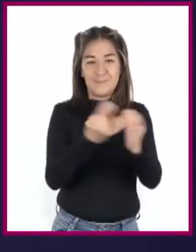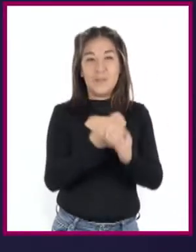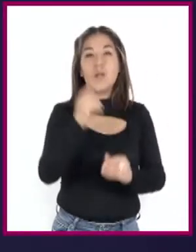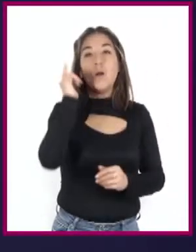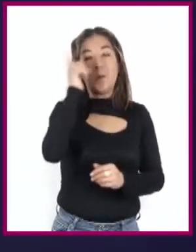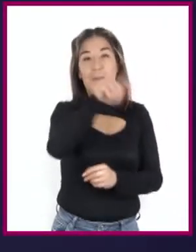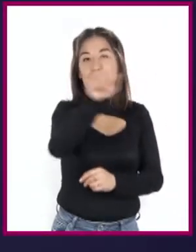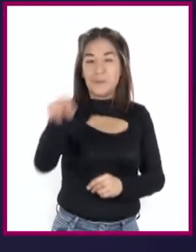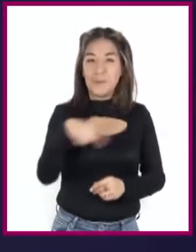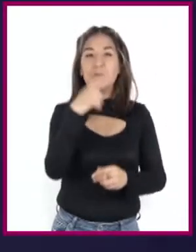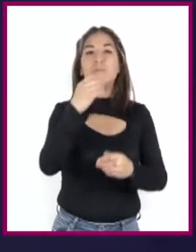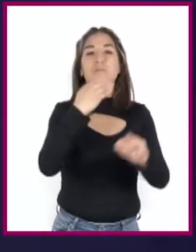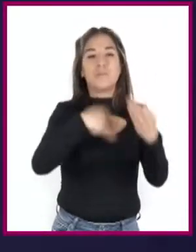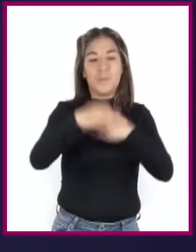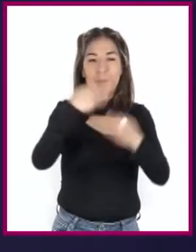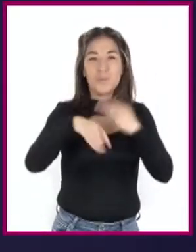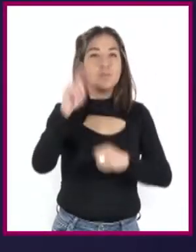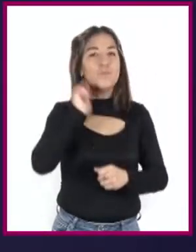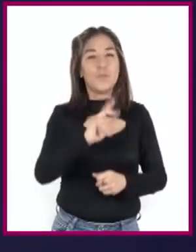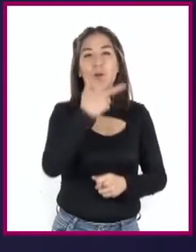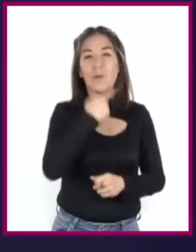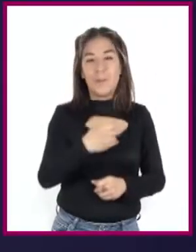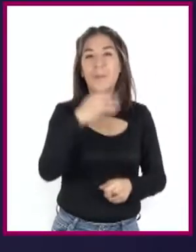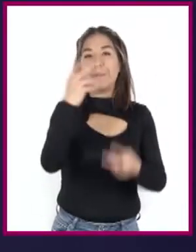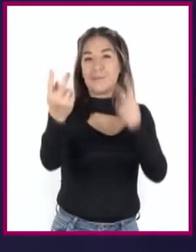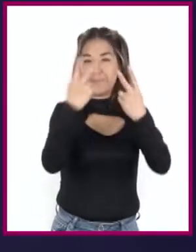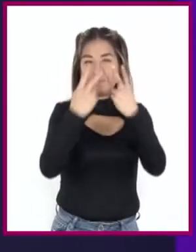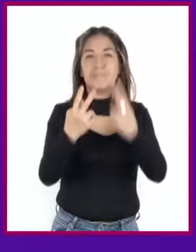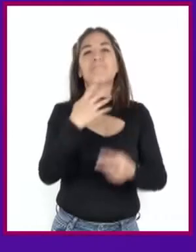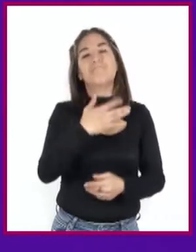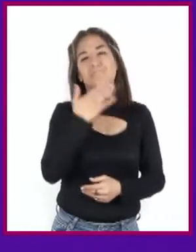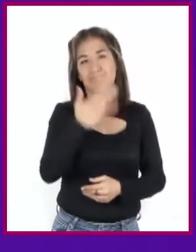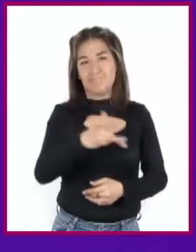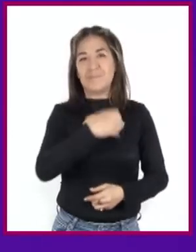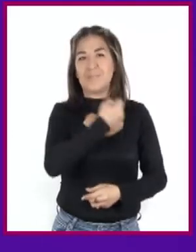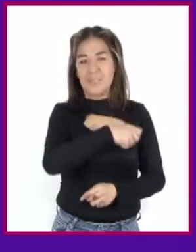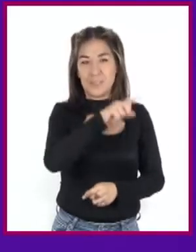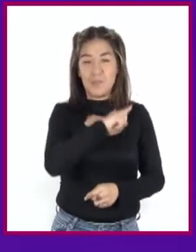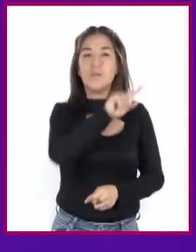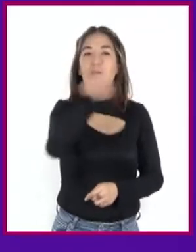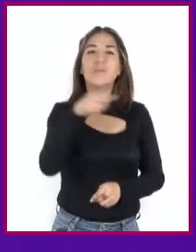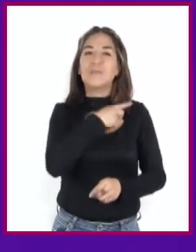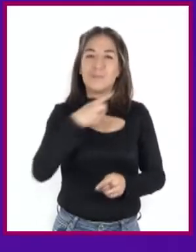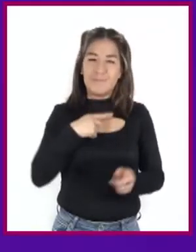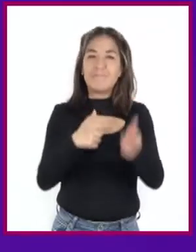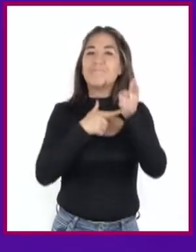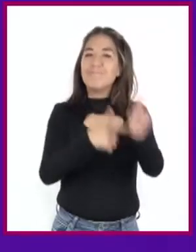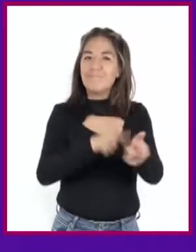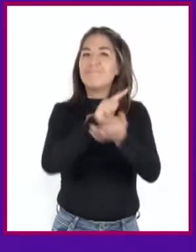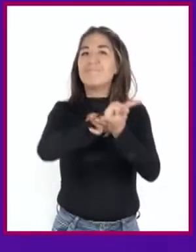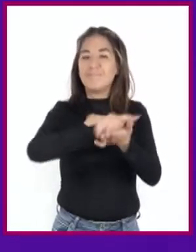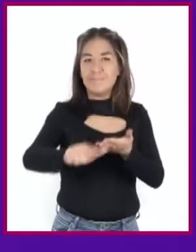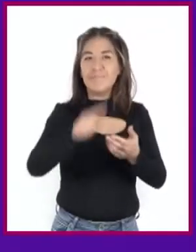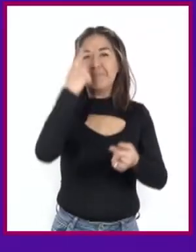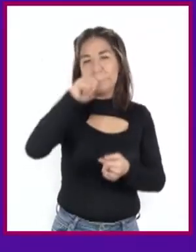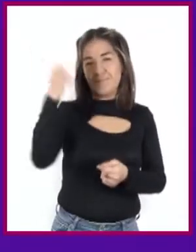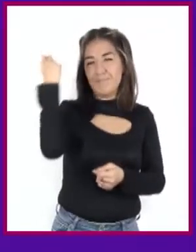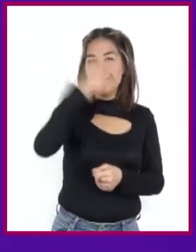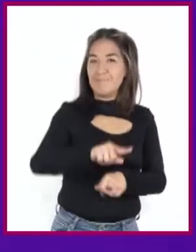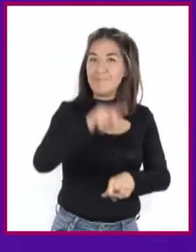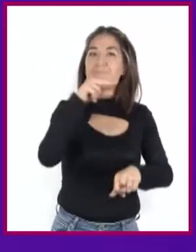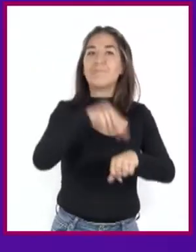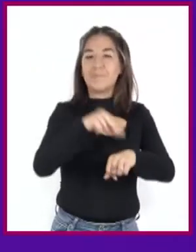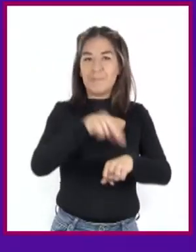que todas y todos los que nos ven se encuentren bien de salud y estén extremando las medidas recomendadas por las autoridades para